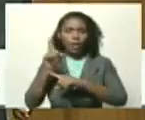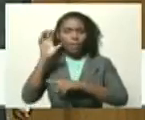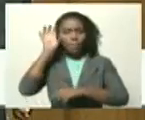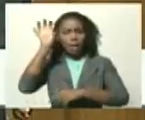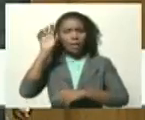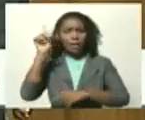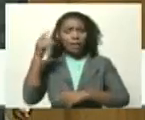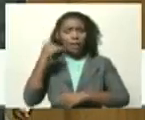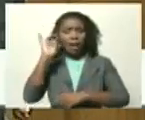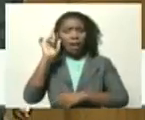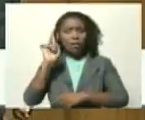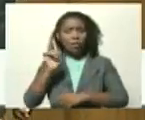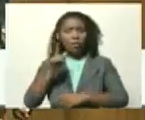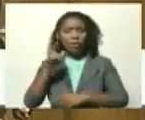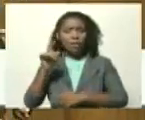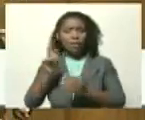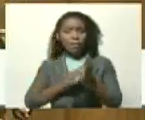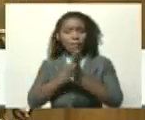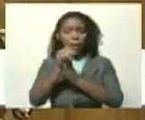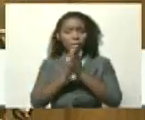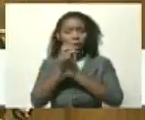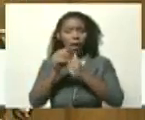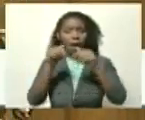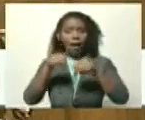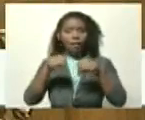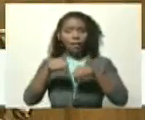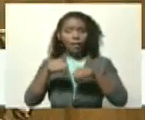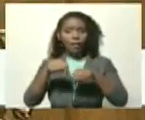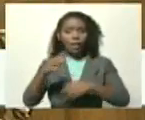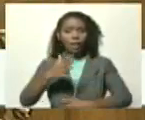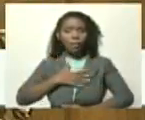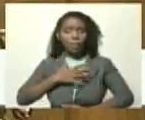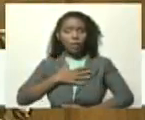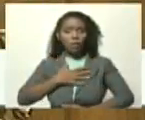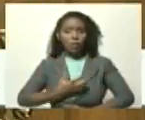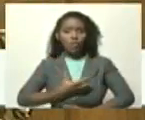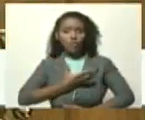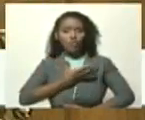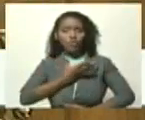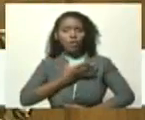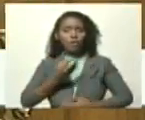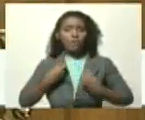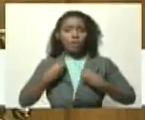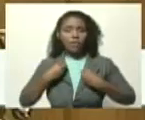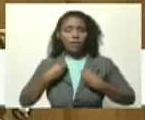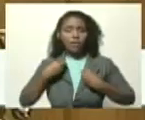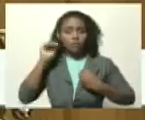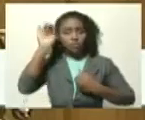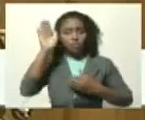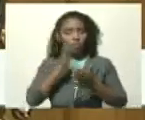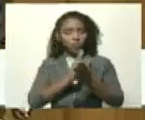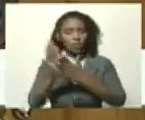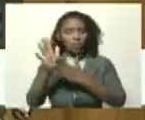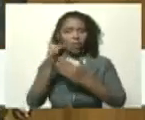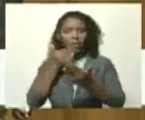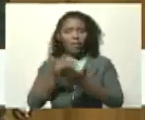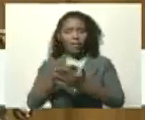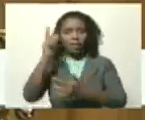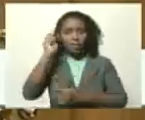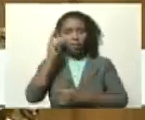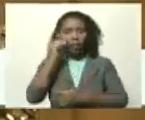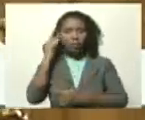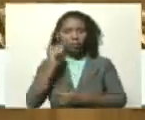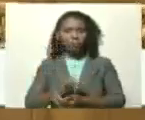que tenemos prendida aquí en el pecho vivirá para siempre. Gracias, diputadas. Gracias,